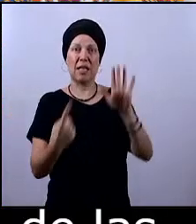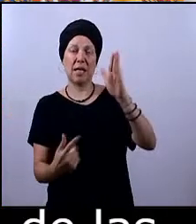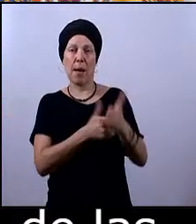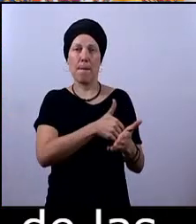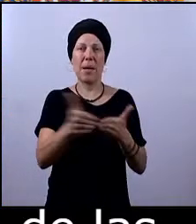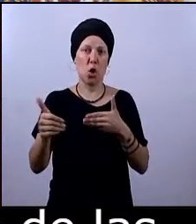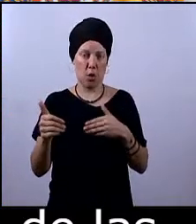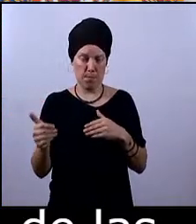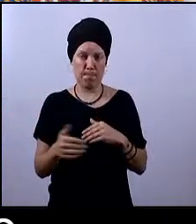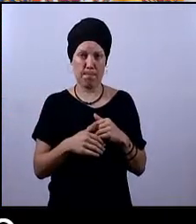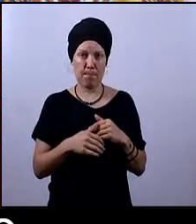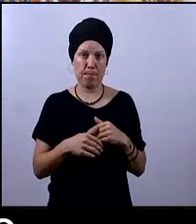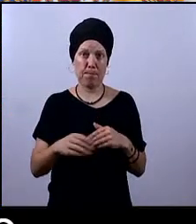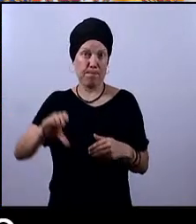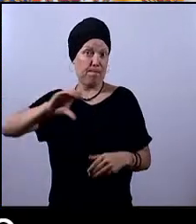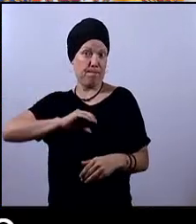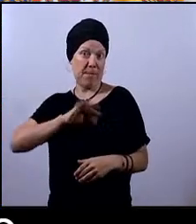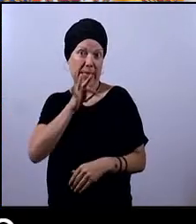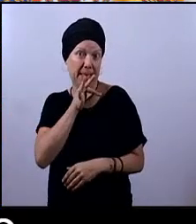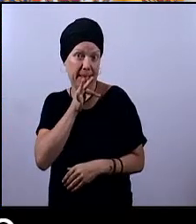millones no recibidos.